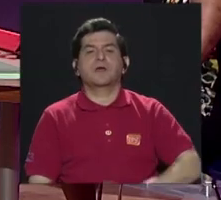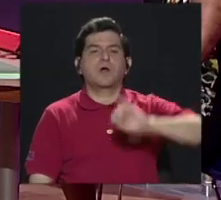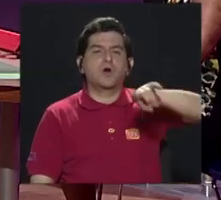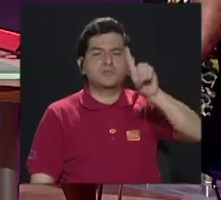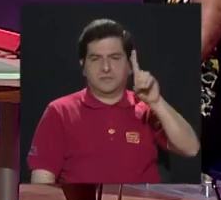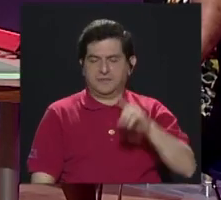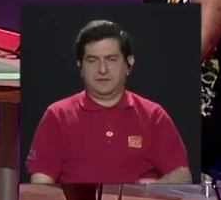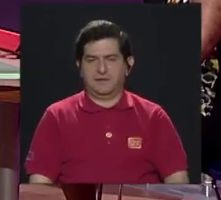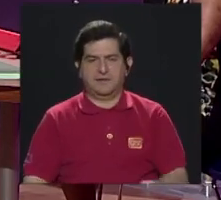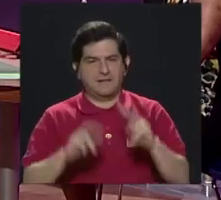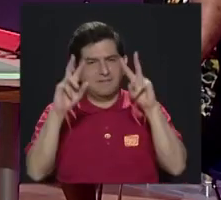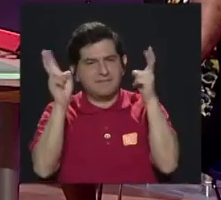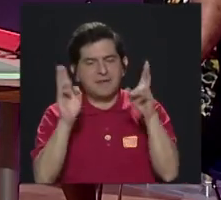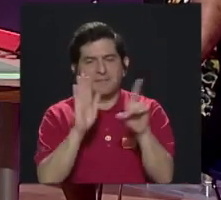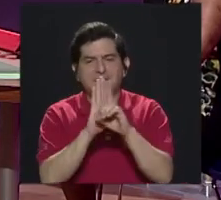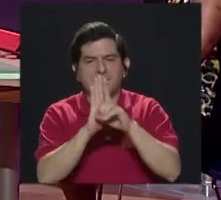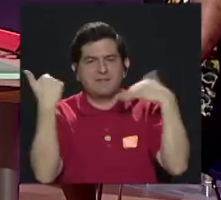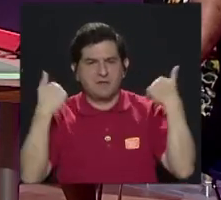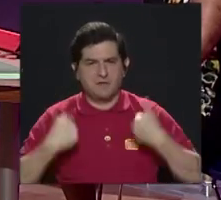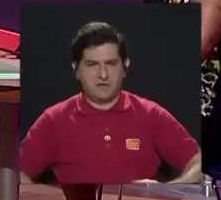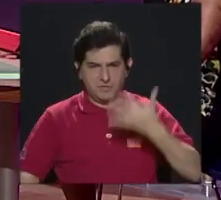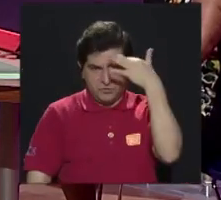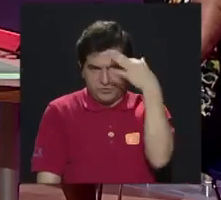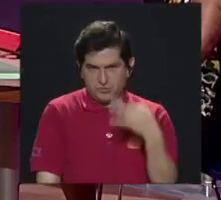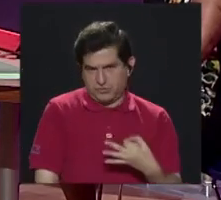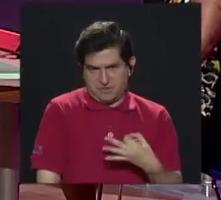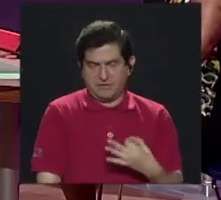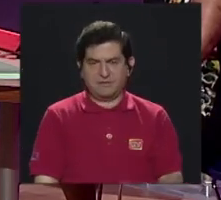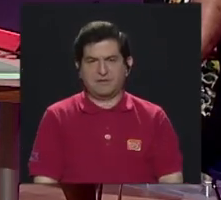en materia de derechos humanos, ¿se considera